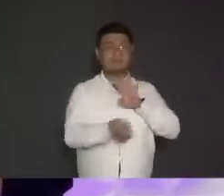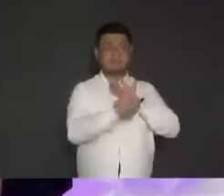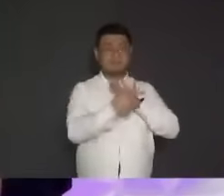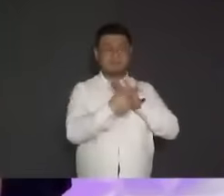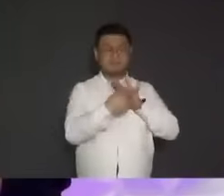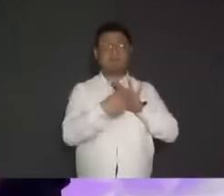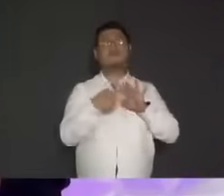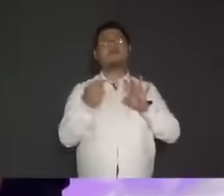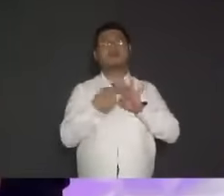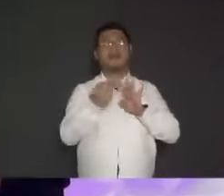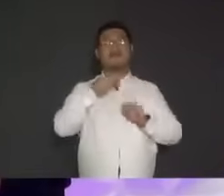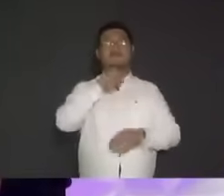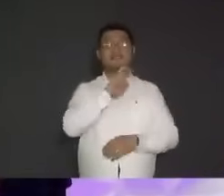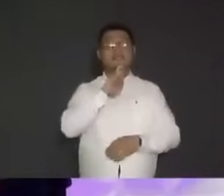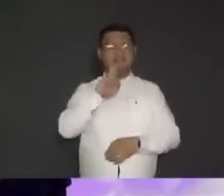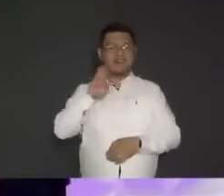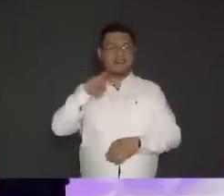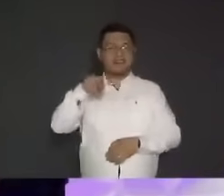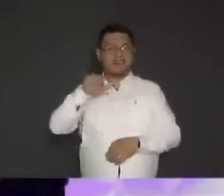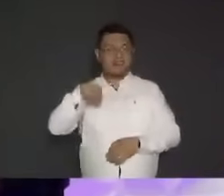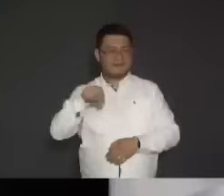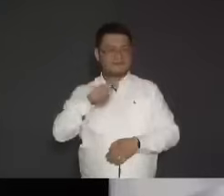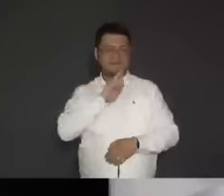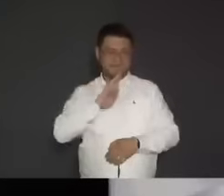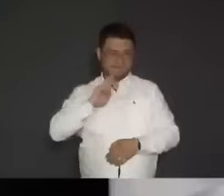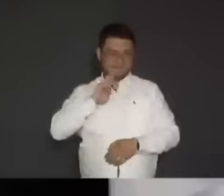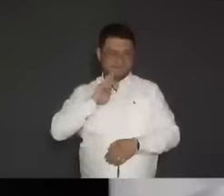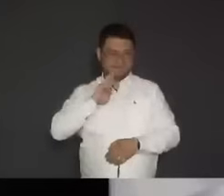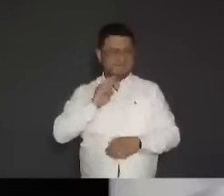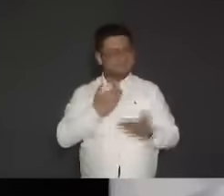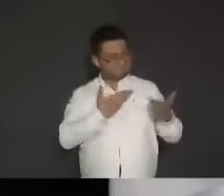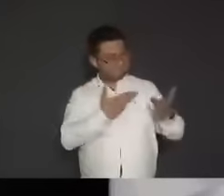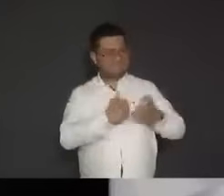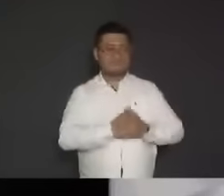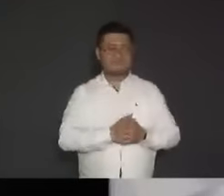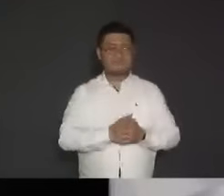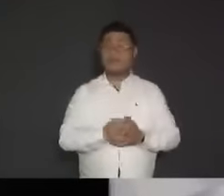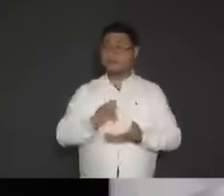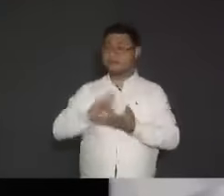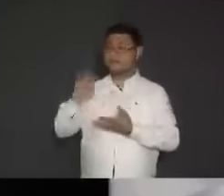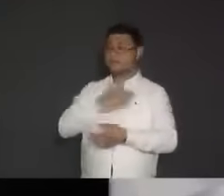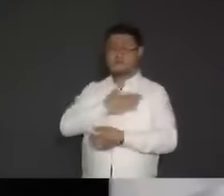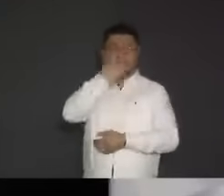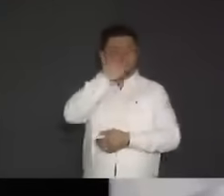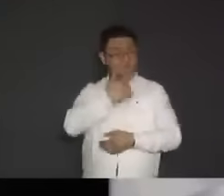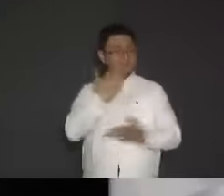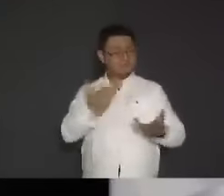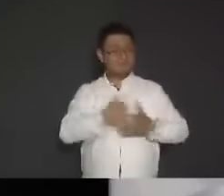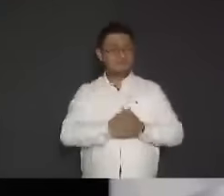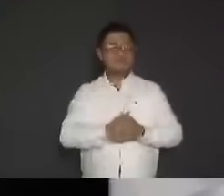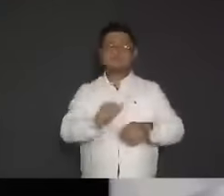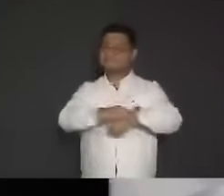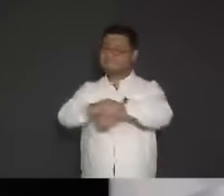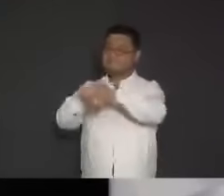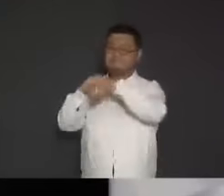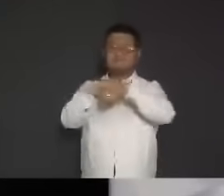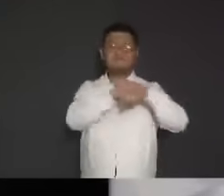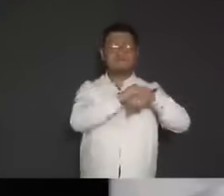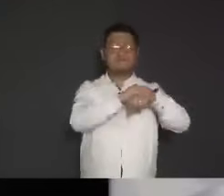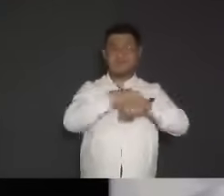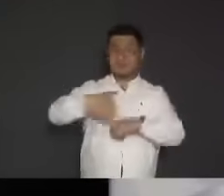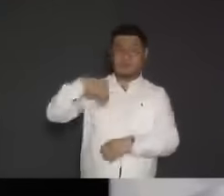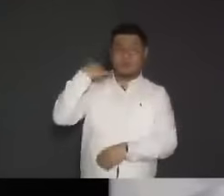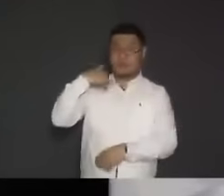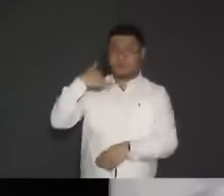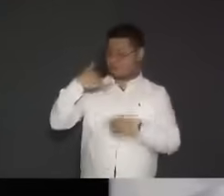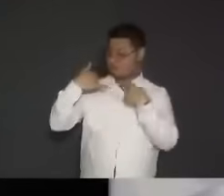y PANAL, Renán Alberto Barrera Concha. Adelante, candidato. Gracias, muy buenas noches. Amigas y amigos, Yucatán vive un